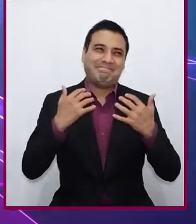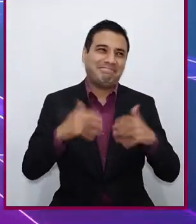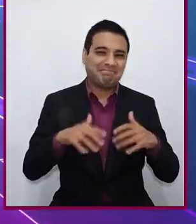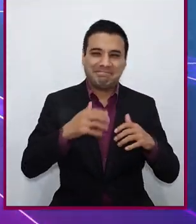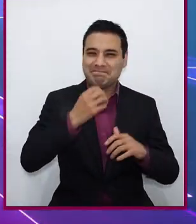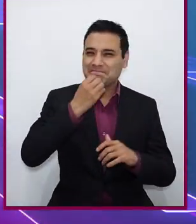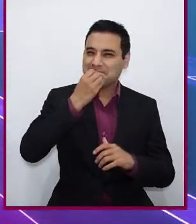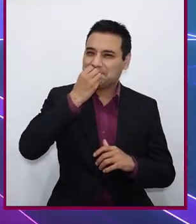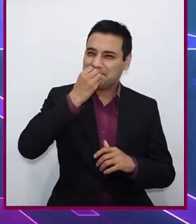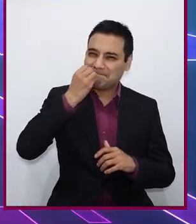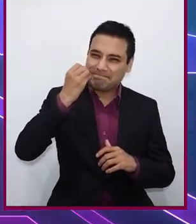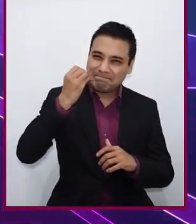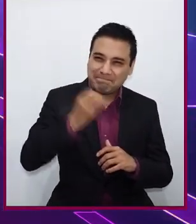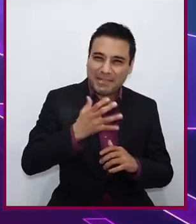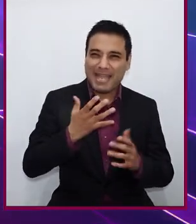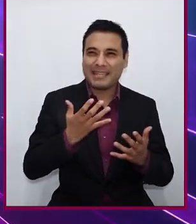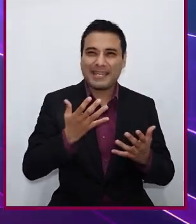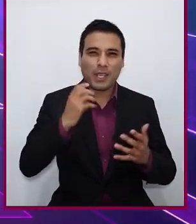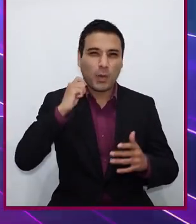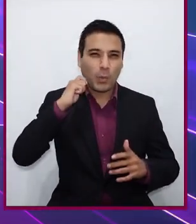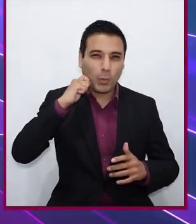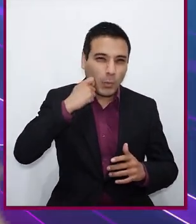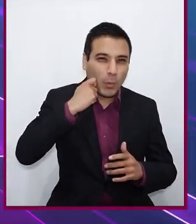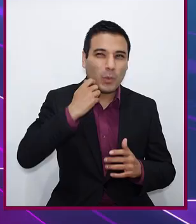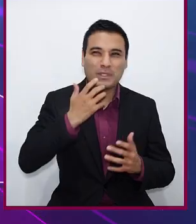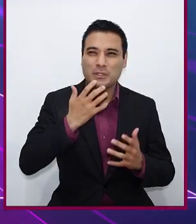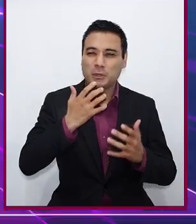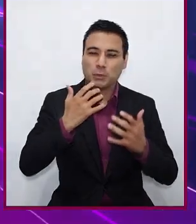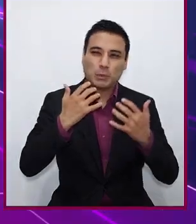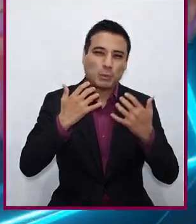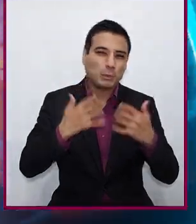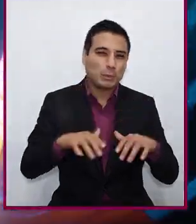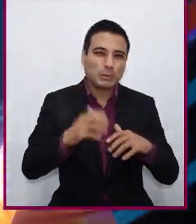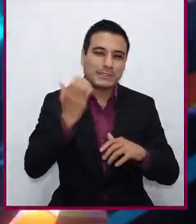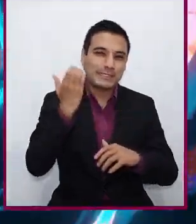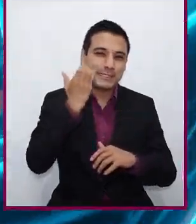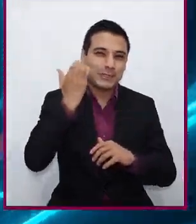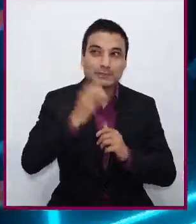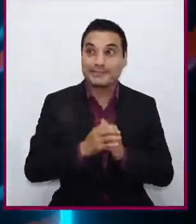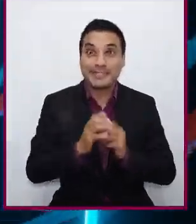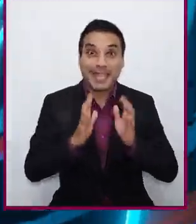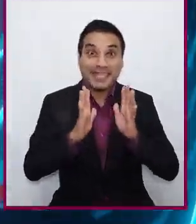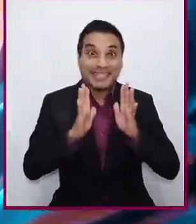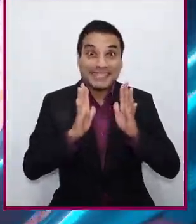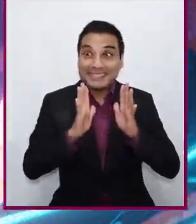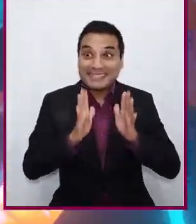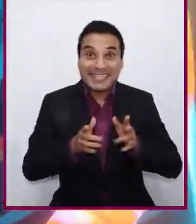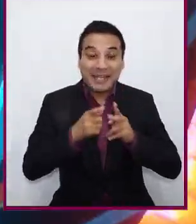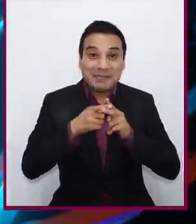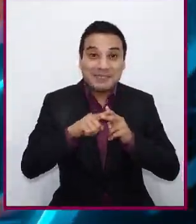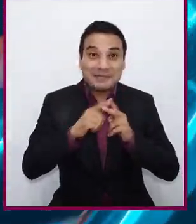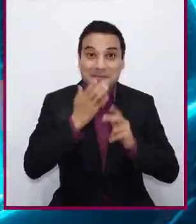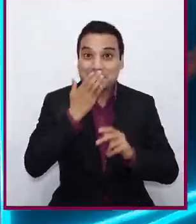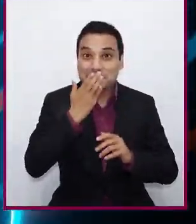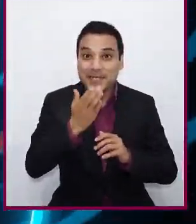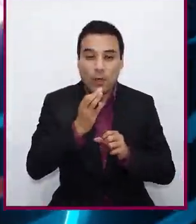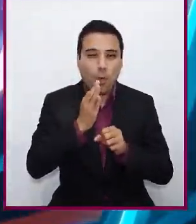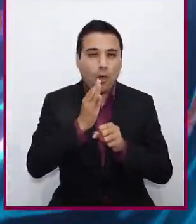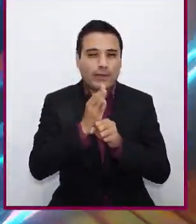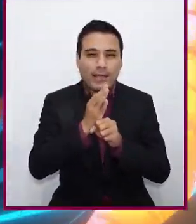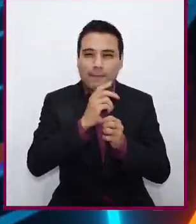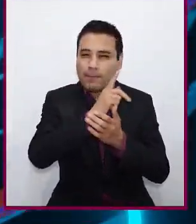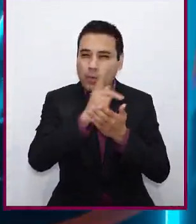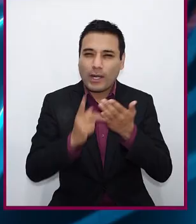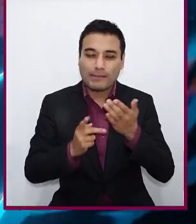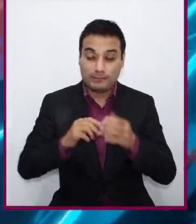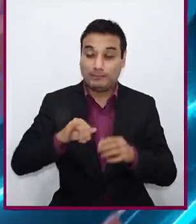rifado el más cool el más tecno contorno de saberes digitales qué chido que estemos todos por acá porque el programa de hoy va a estar